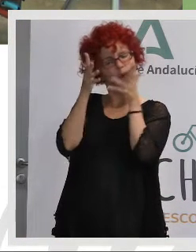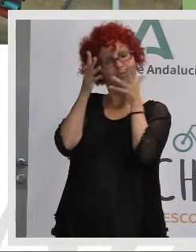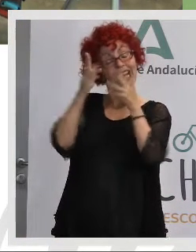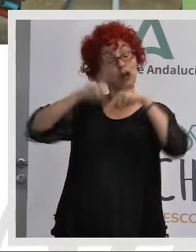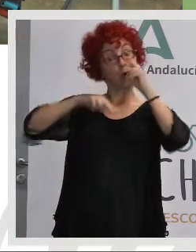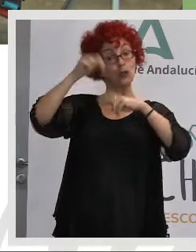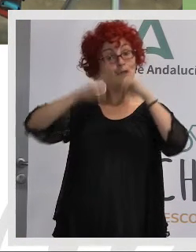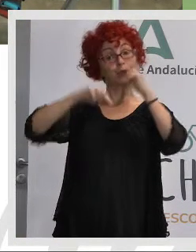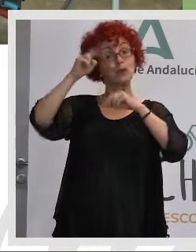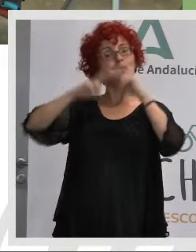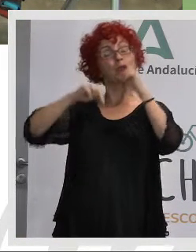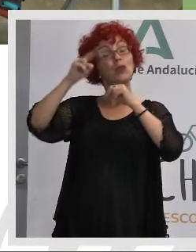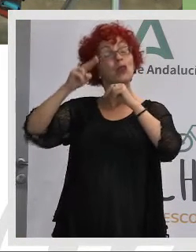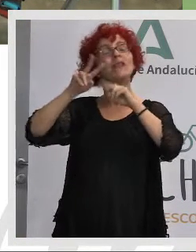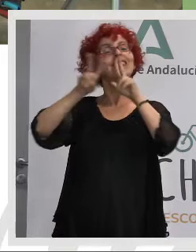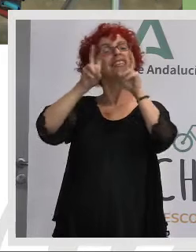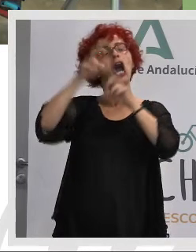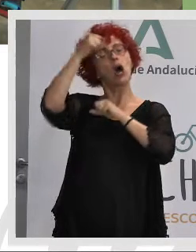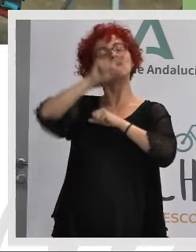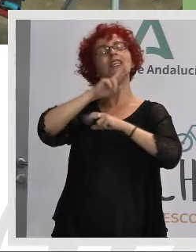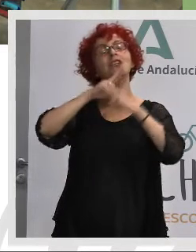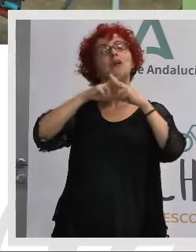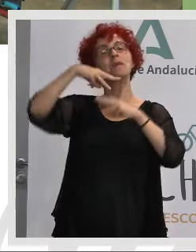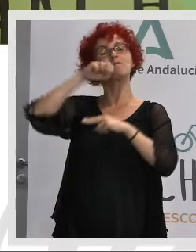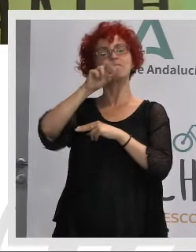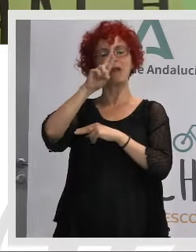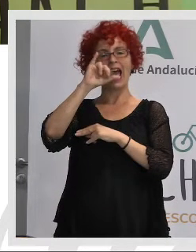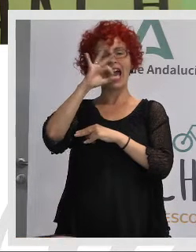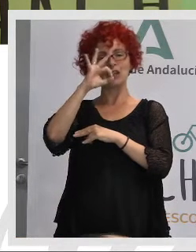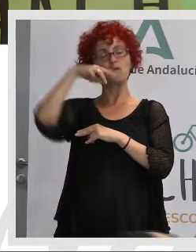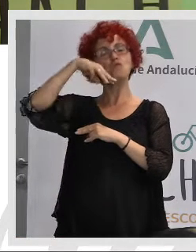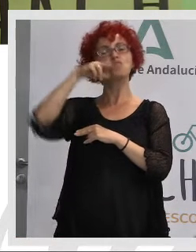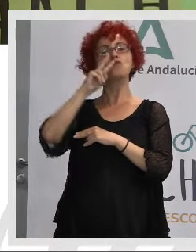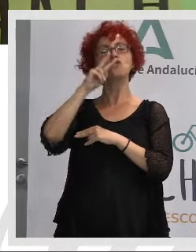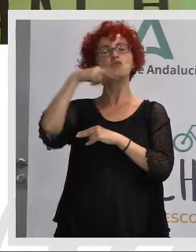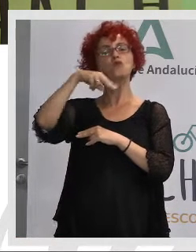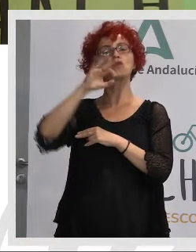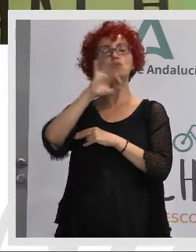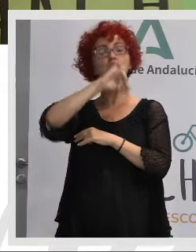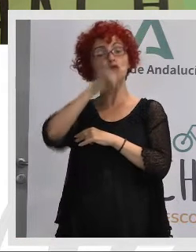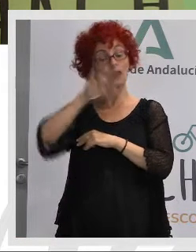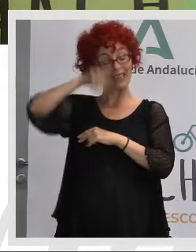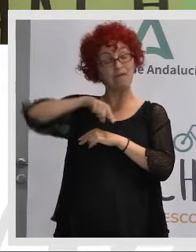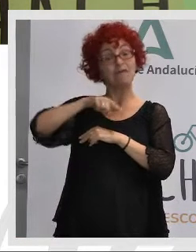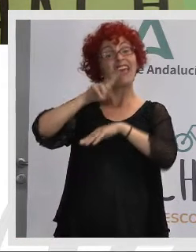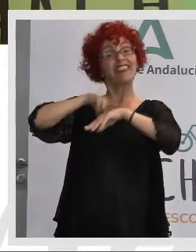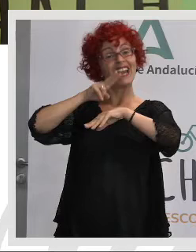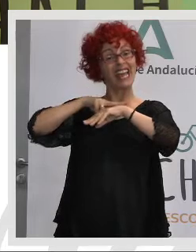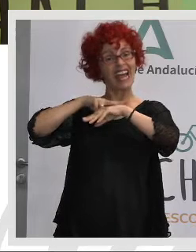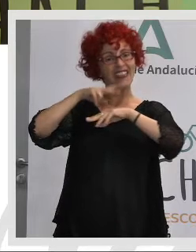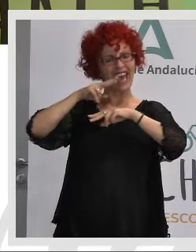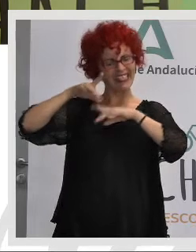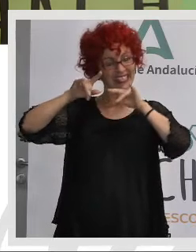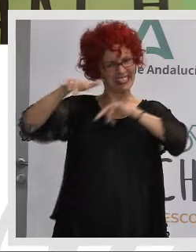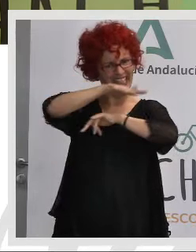Fomento, Articulación del Territorio y Vivienda, don Mario Muñoz Atanet. También está aquí con nosotros la delegada territorial de la Consejería de